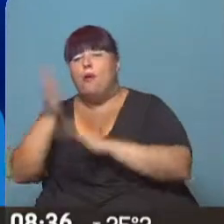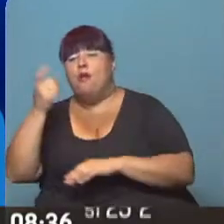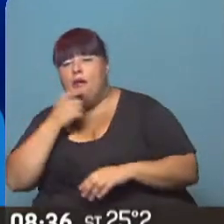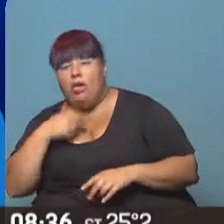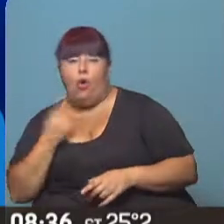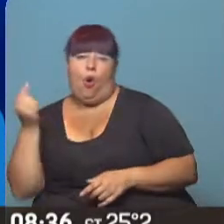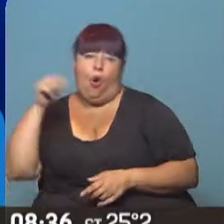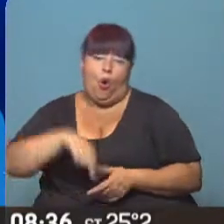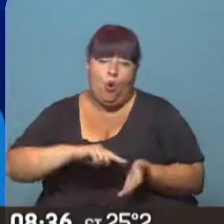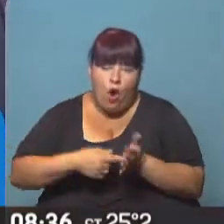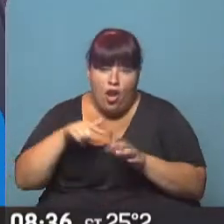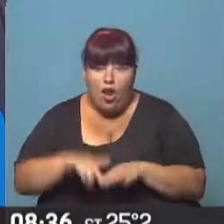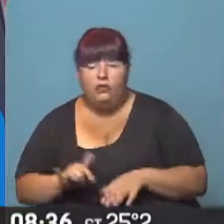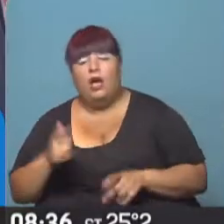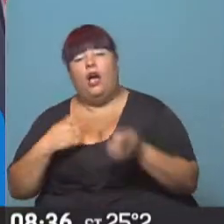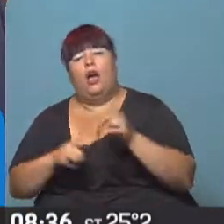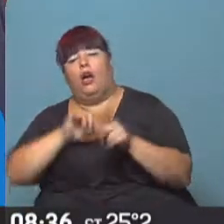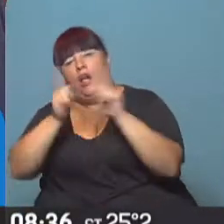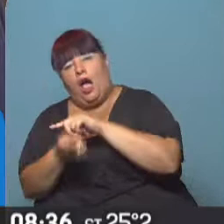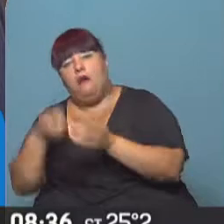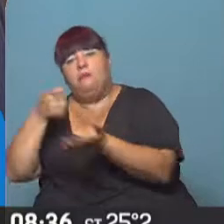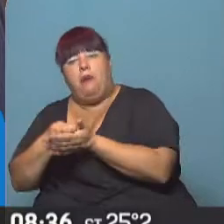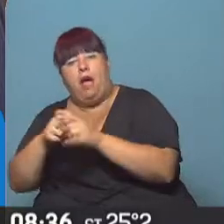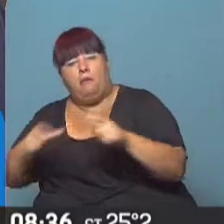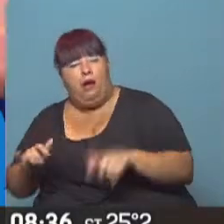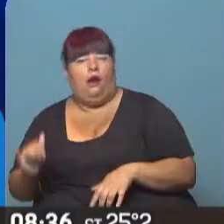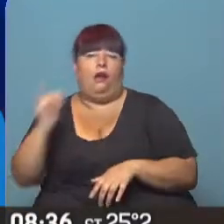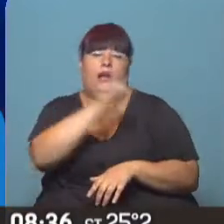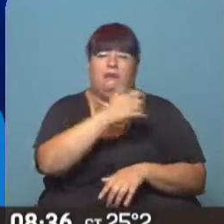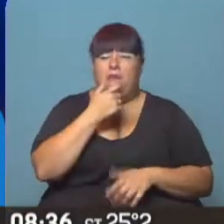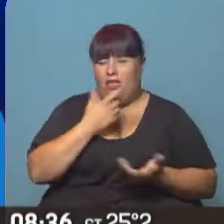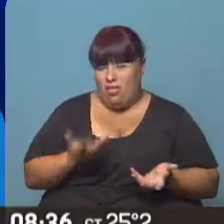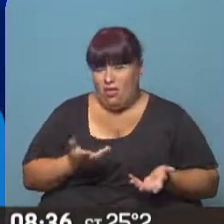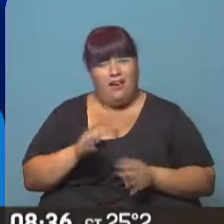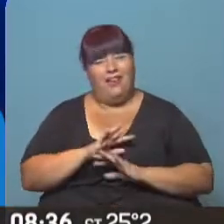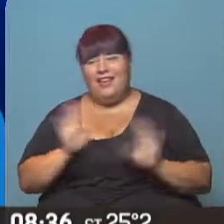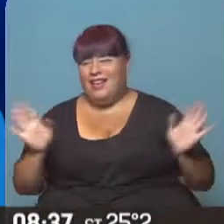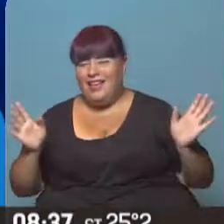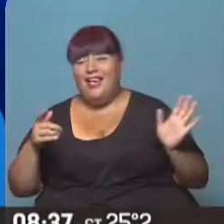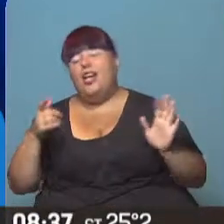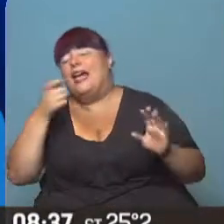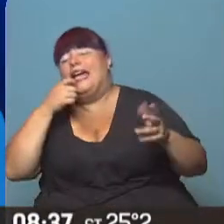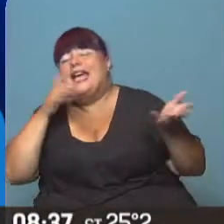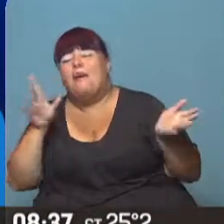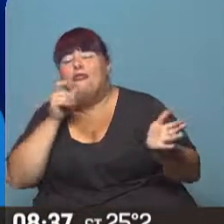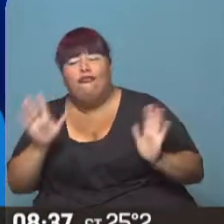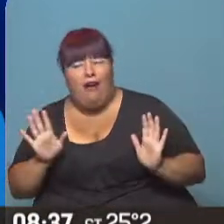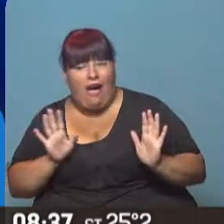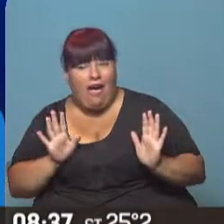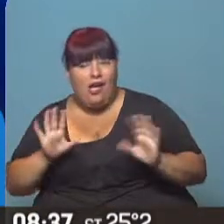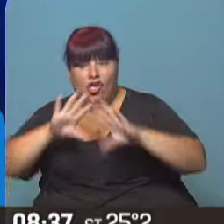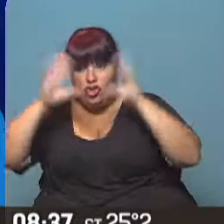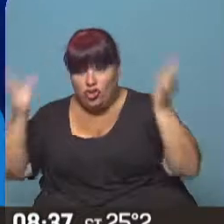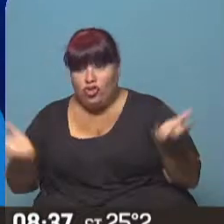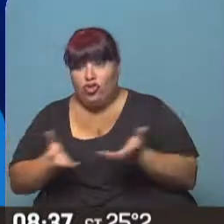tengo que venir a Buenos Aires, hacer transbordo, pagar otro pasaje para irme a Mendoza. Bueno, le pongo un ejemplo simple, ¿no? Sí. Todo